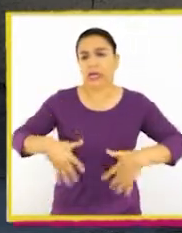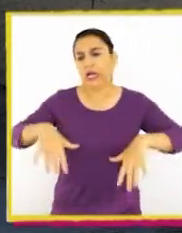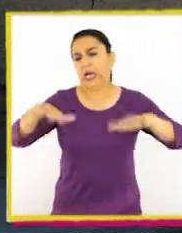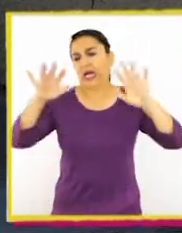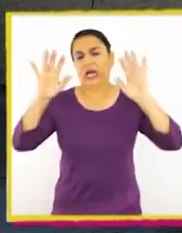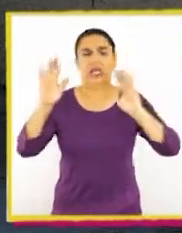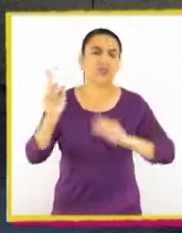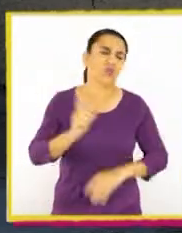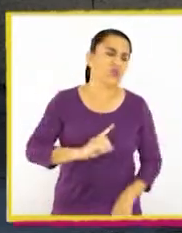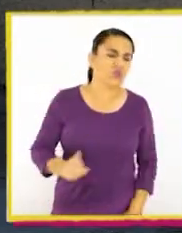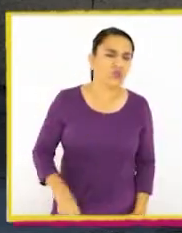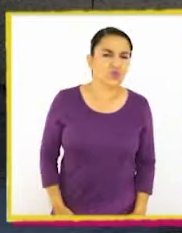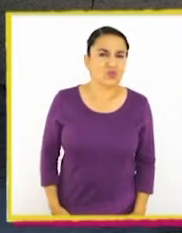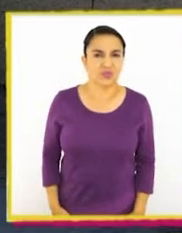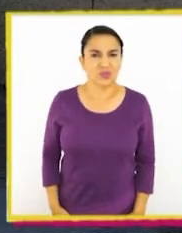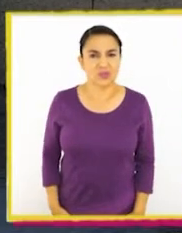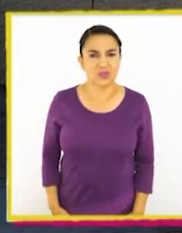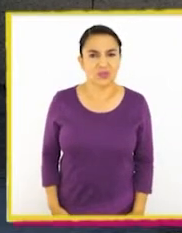no!